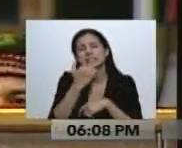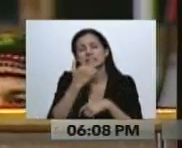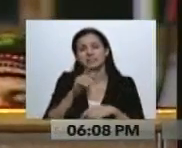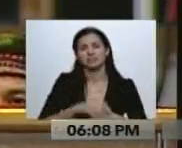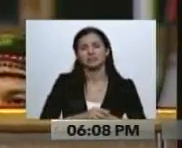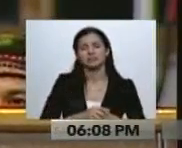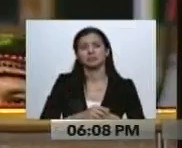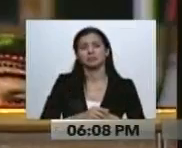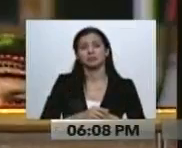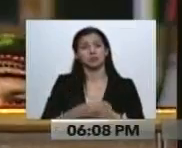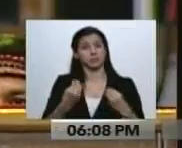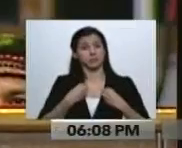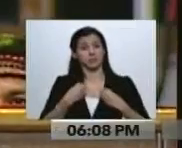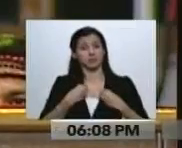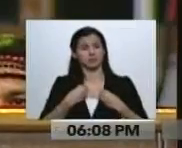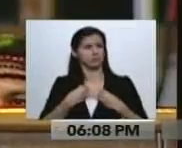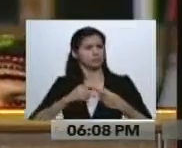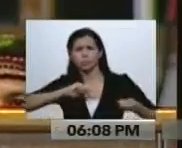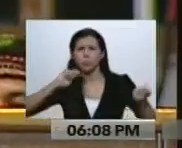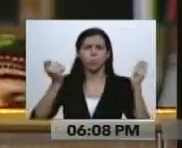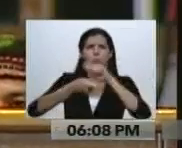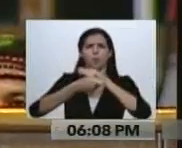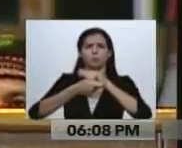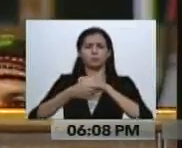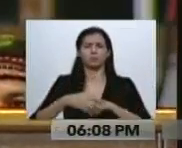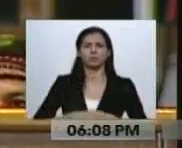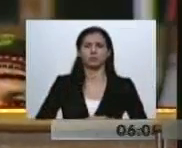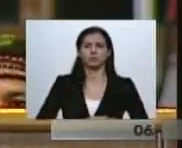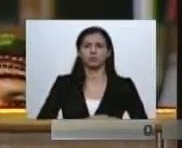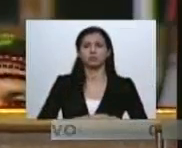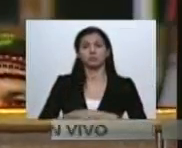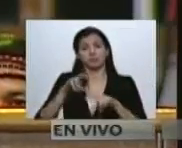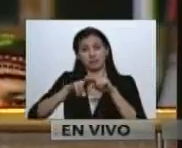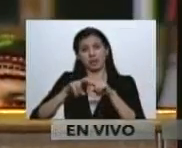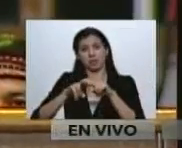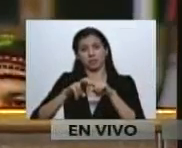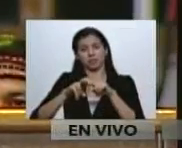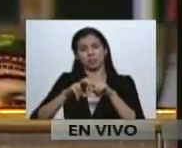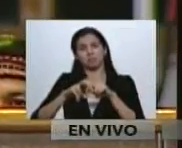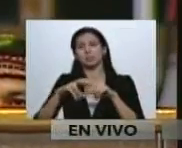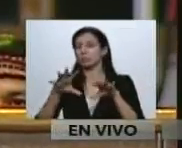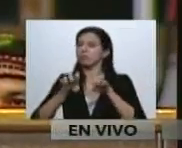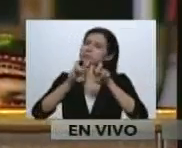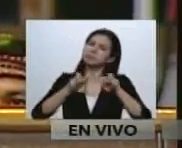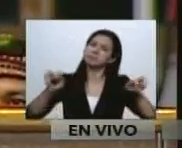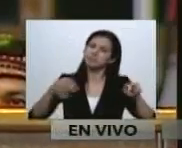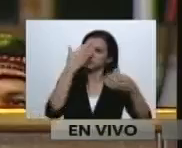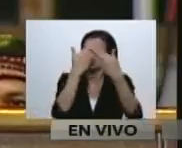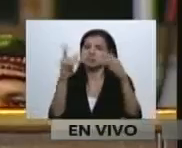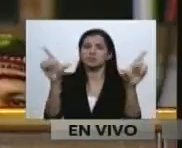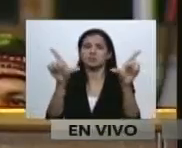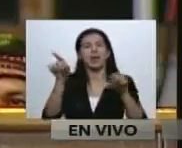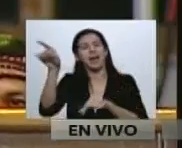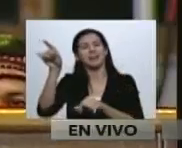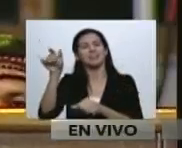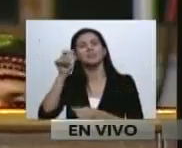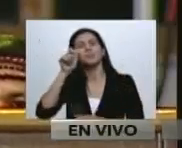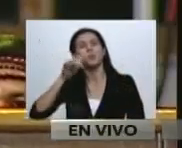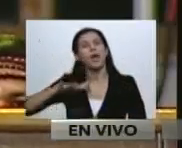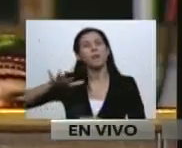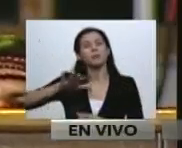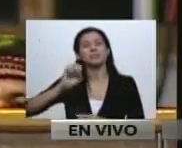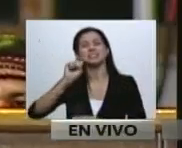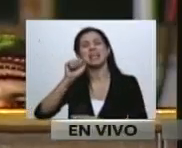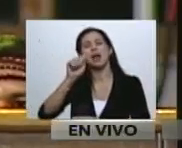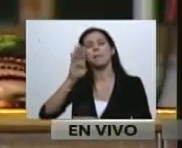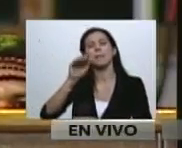se nos convirtió en un huracán. Y sentados frente a un televisor, en Sabaneta, aún